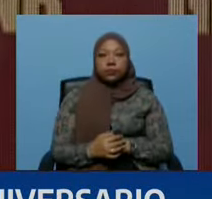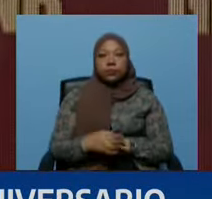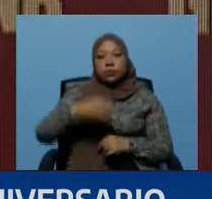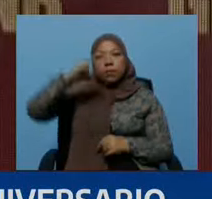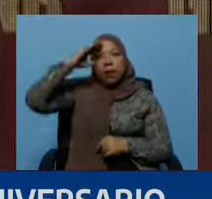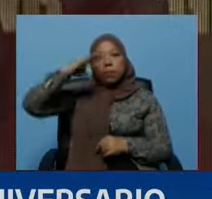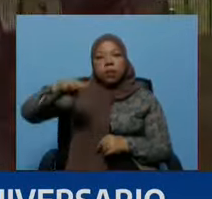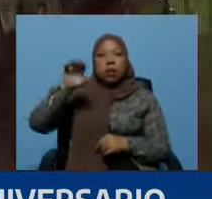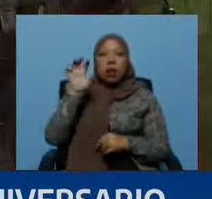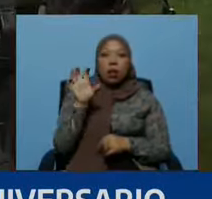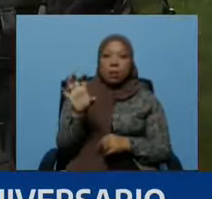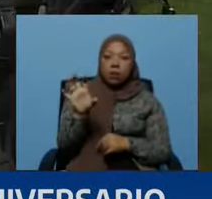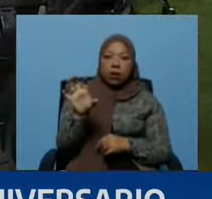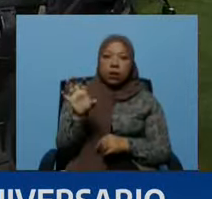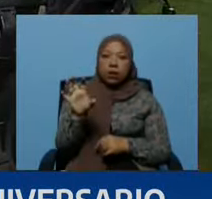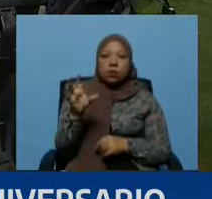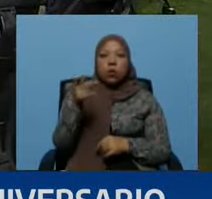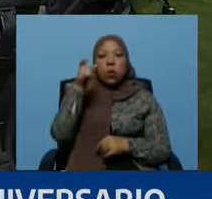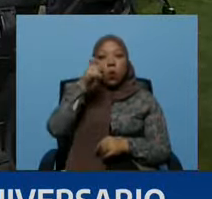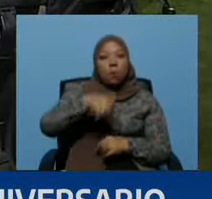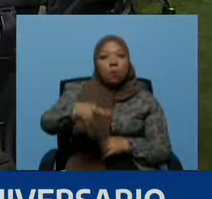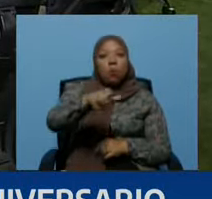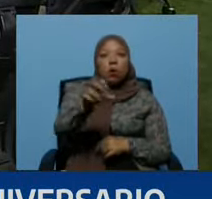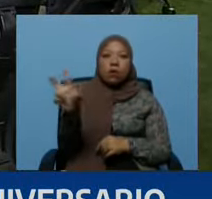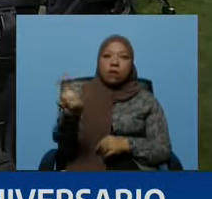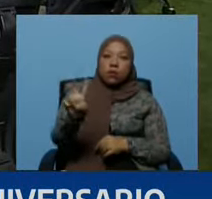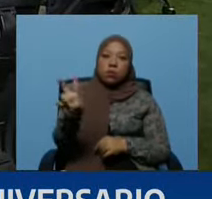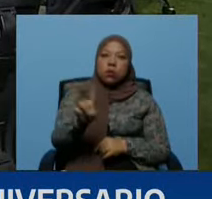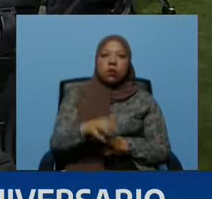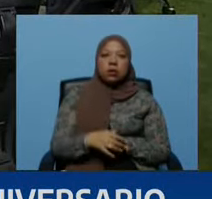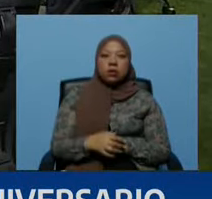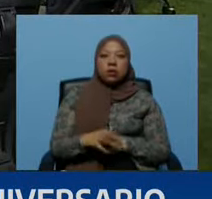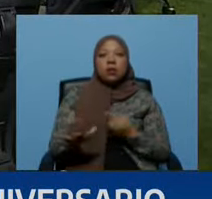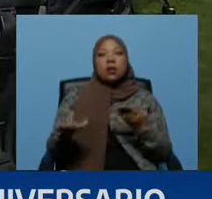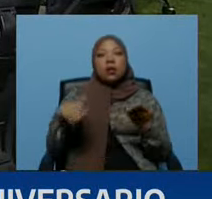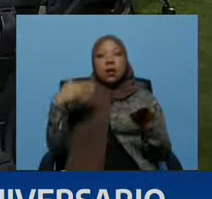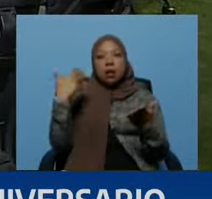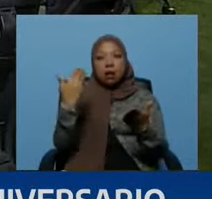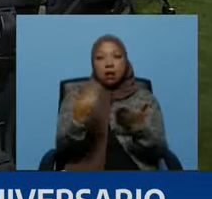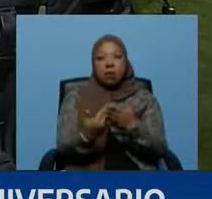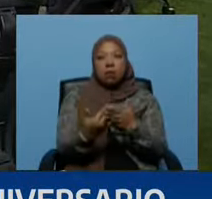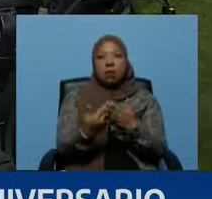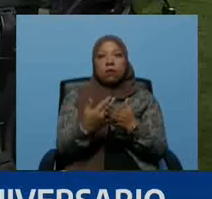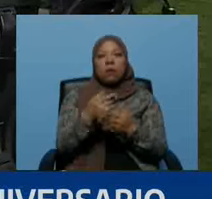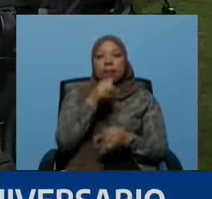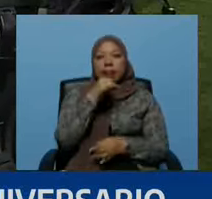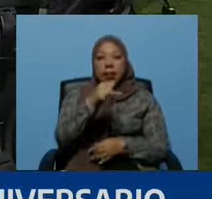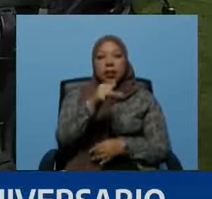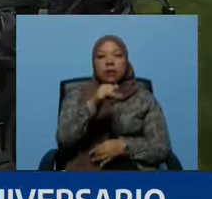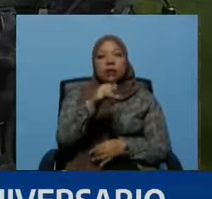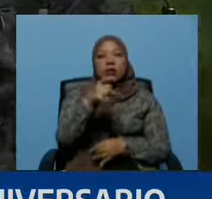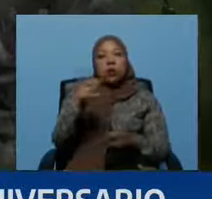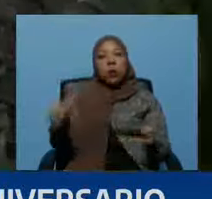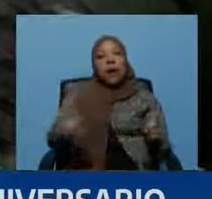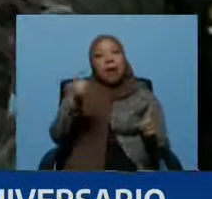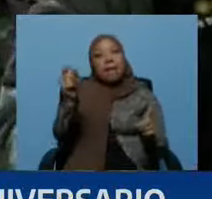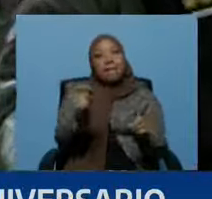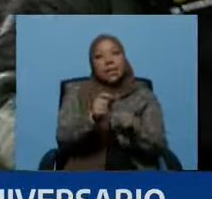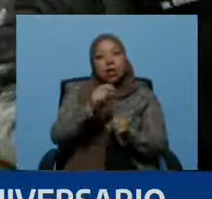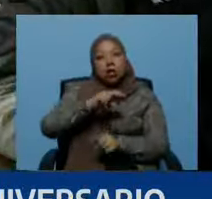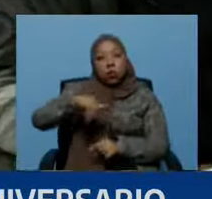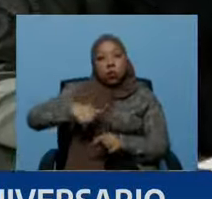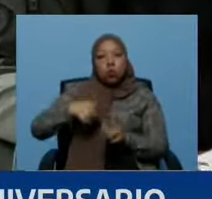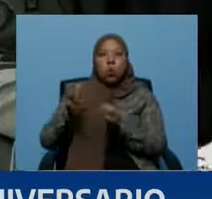Militares de la patria, pueblo de Venezuela, llevamos y llevemos el espíritu de nuestro